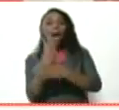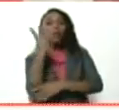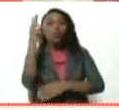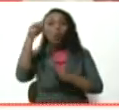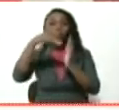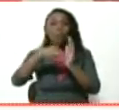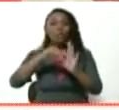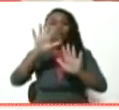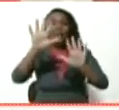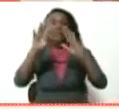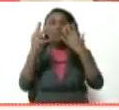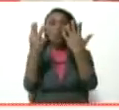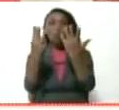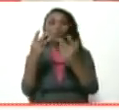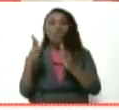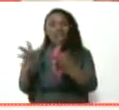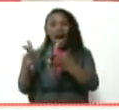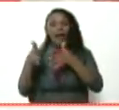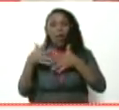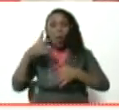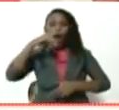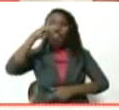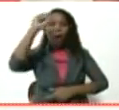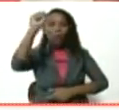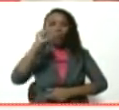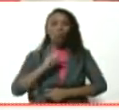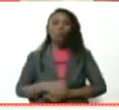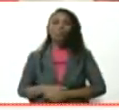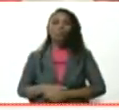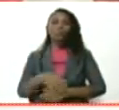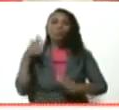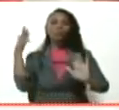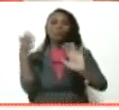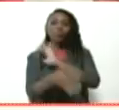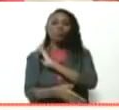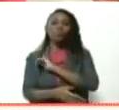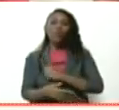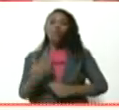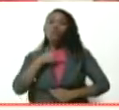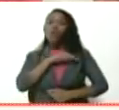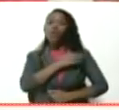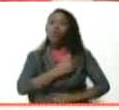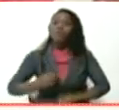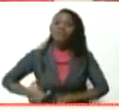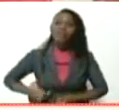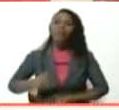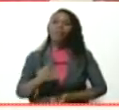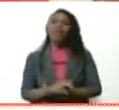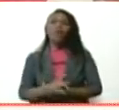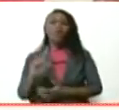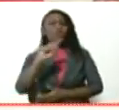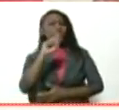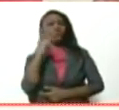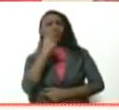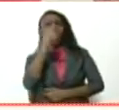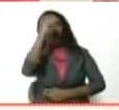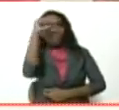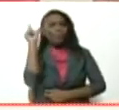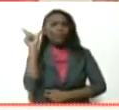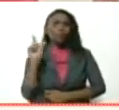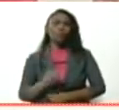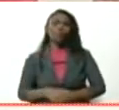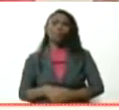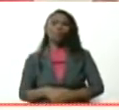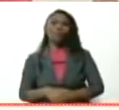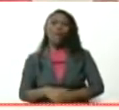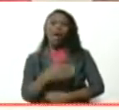mayo de 2018 y ganó Nicolás Maduro Moros, nuestro presidente. No solo el del PSUV,